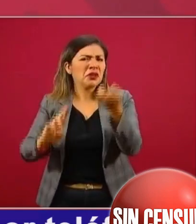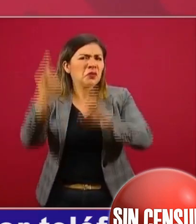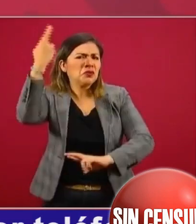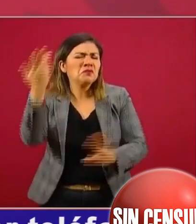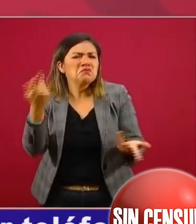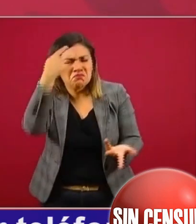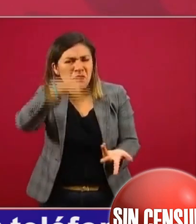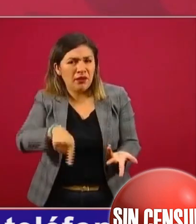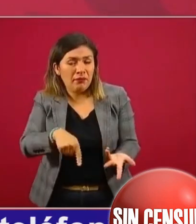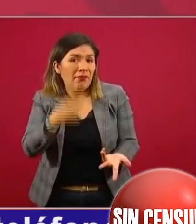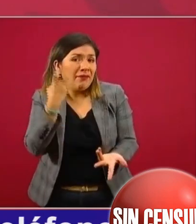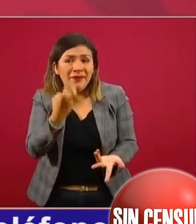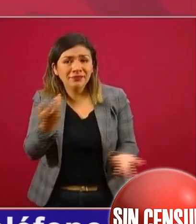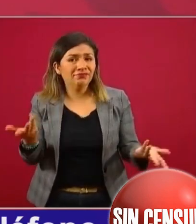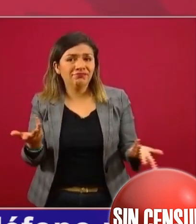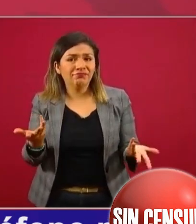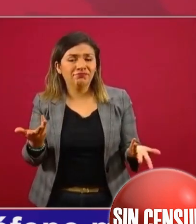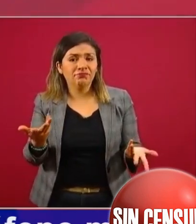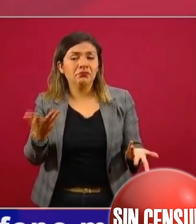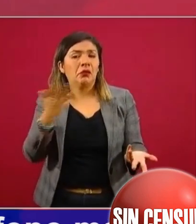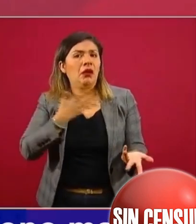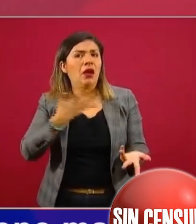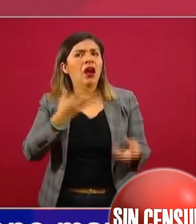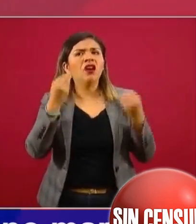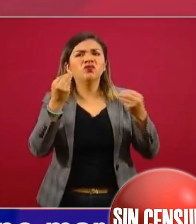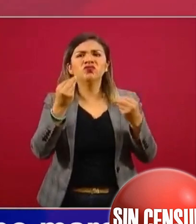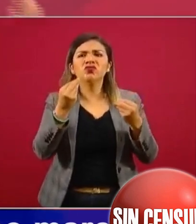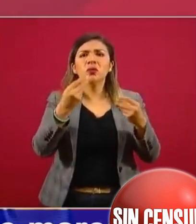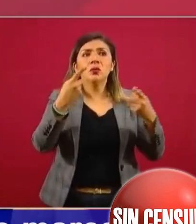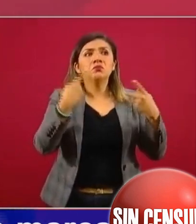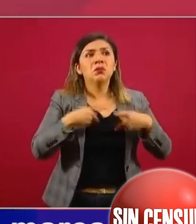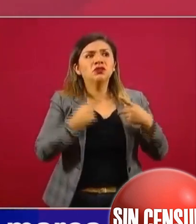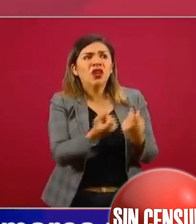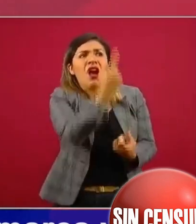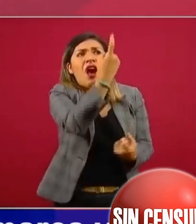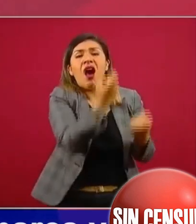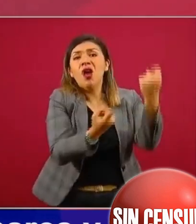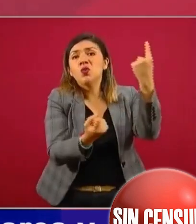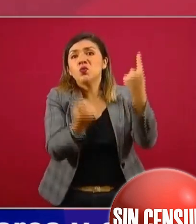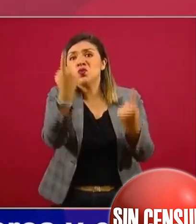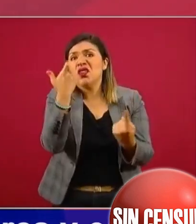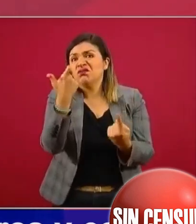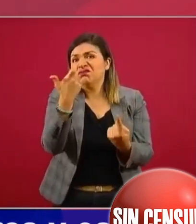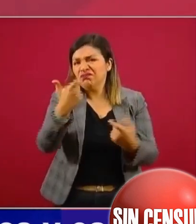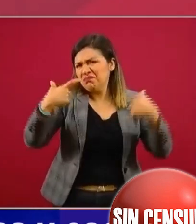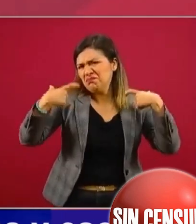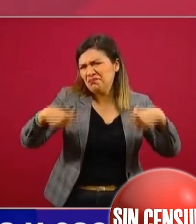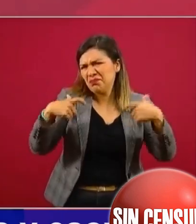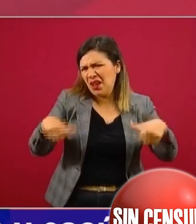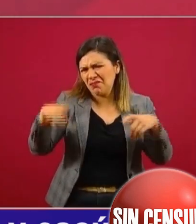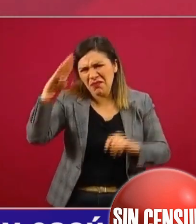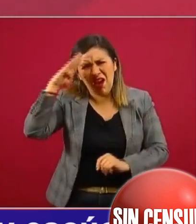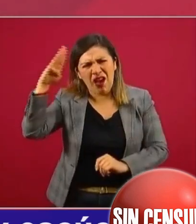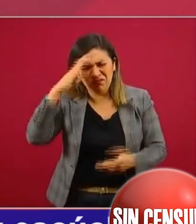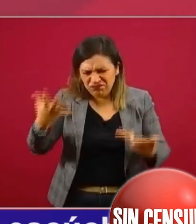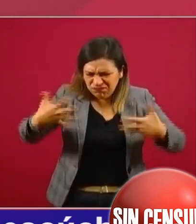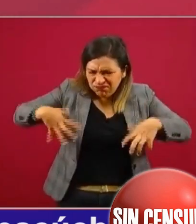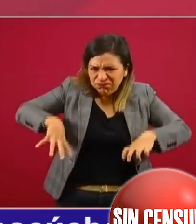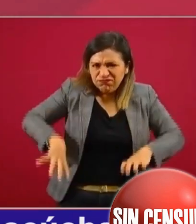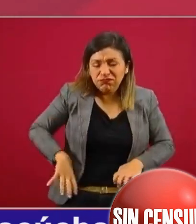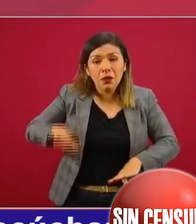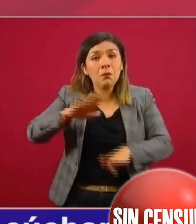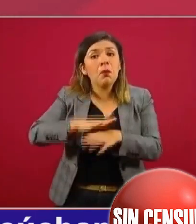se acumuló mucha riqueza en unas cuantas manos, sobre todo en el